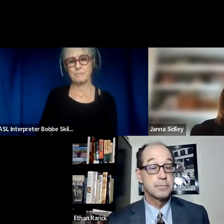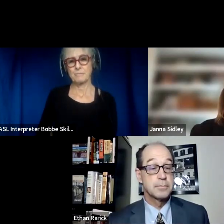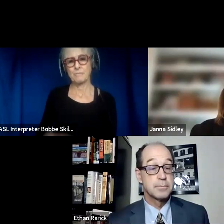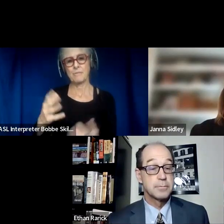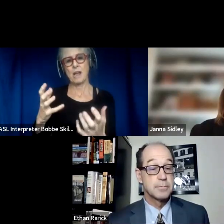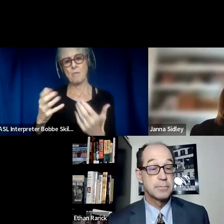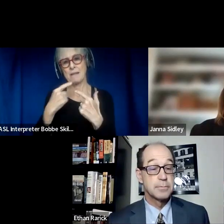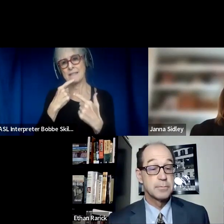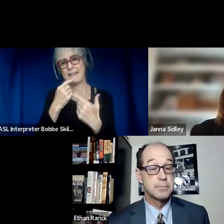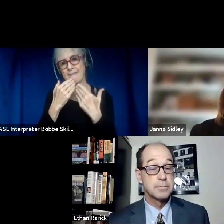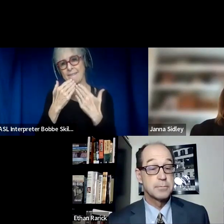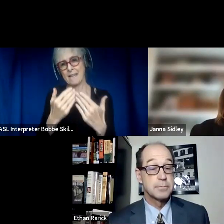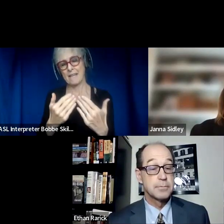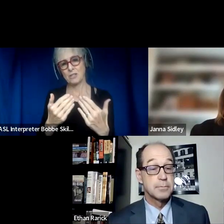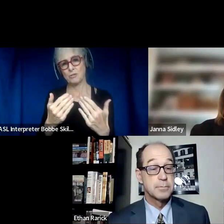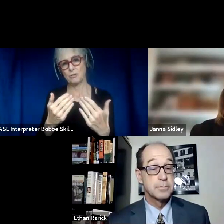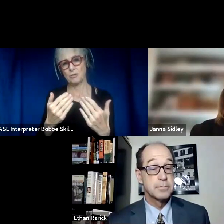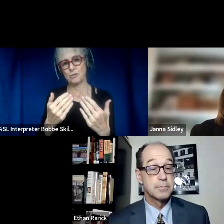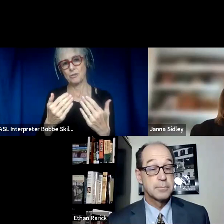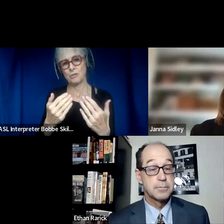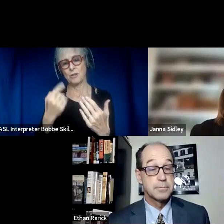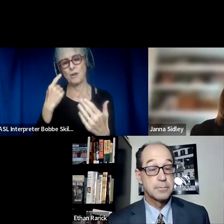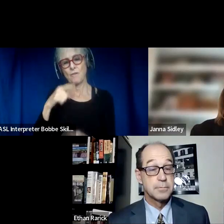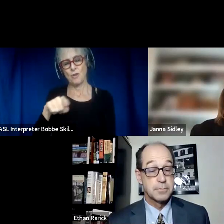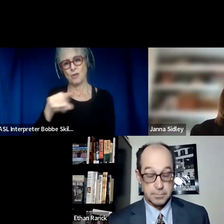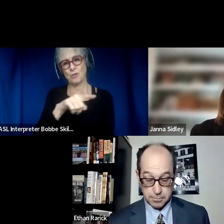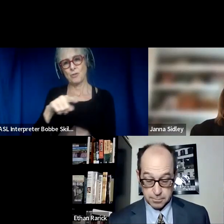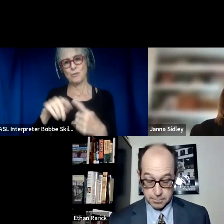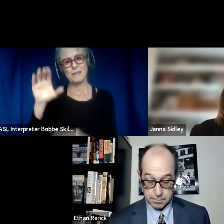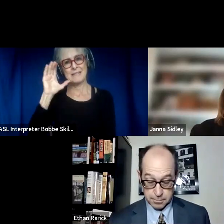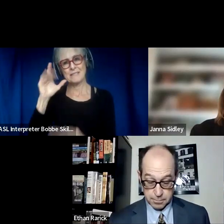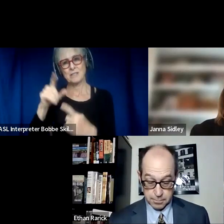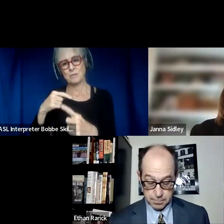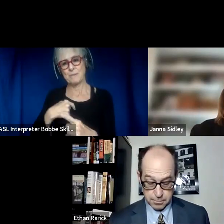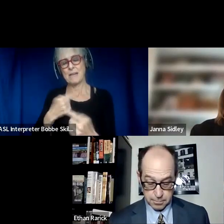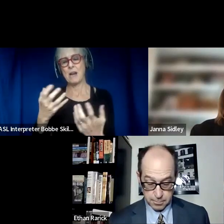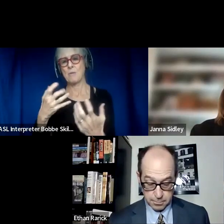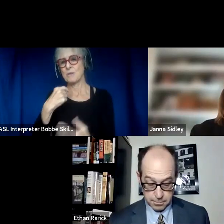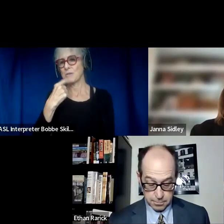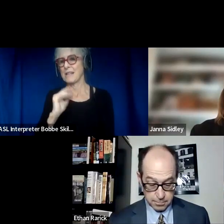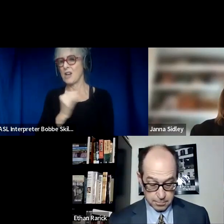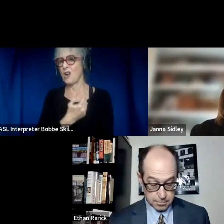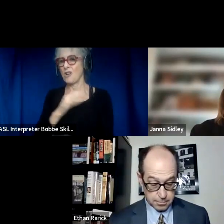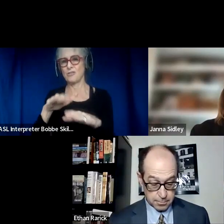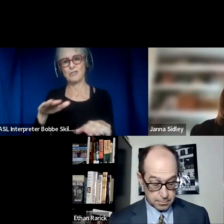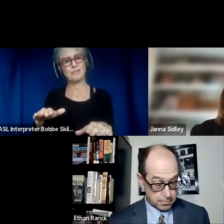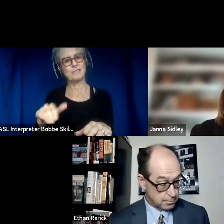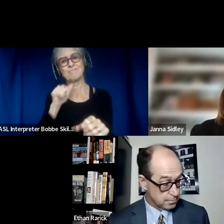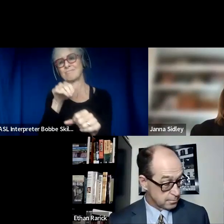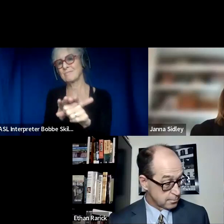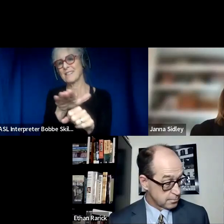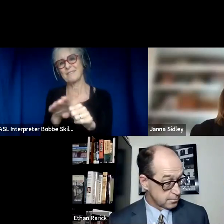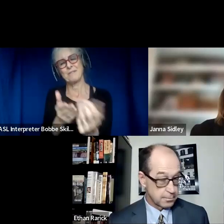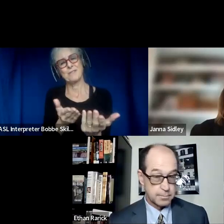escucharnos. Quiero decir que nuestros hijos sí están cortos de servicios, piden los servicios